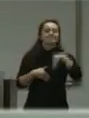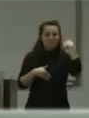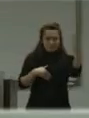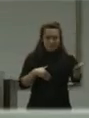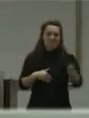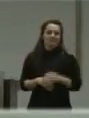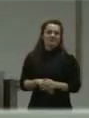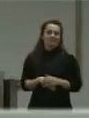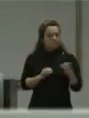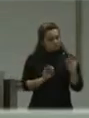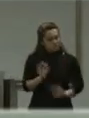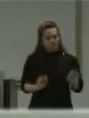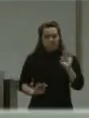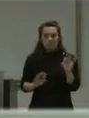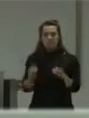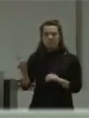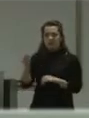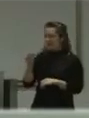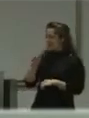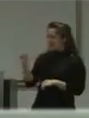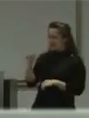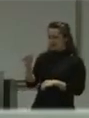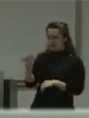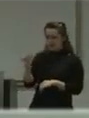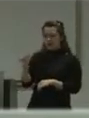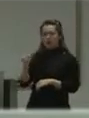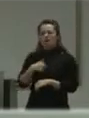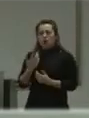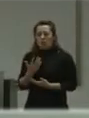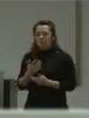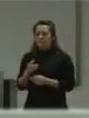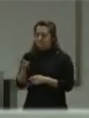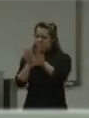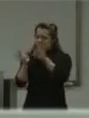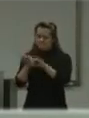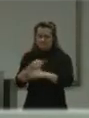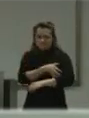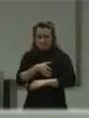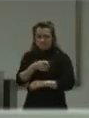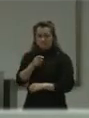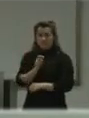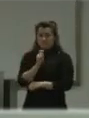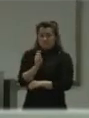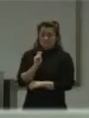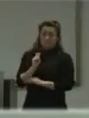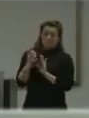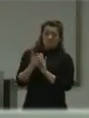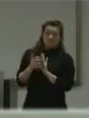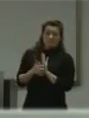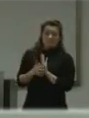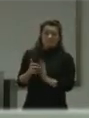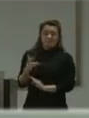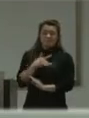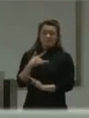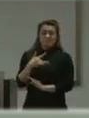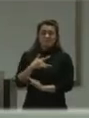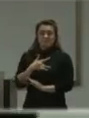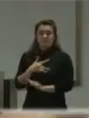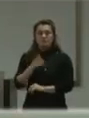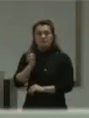que Andrea mencionó y que venimos trabajando en esa misma línea de Buscar capacidad no de marcar a las personas por un diagnóstico porque